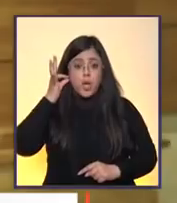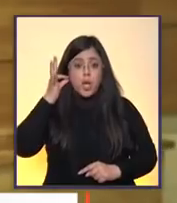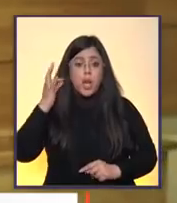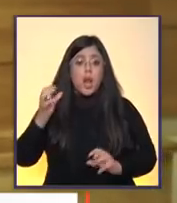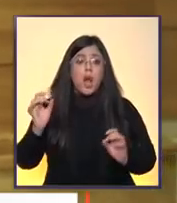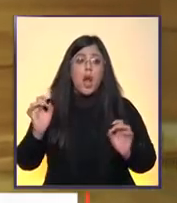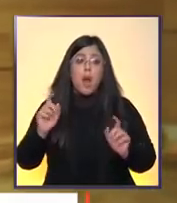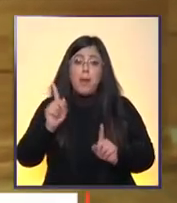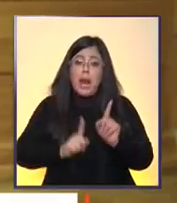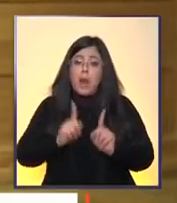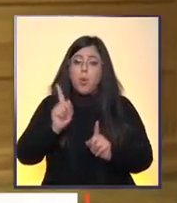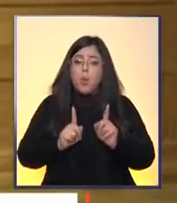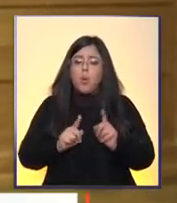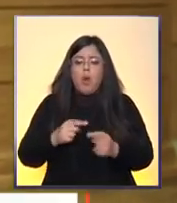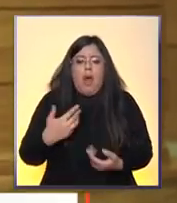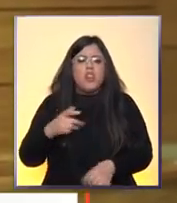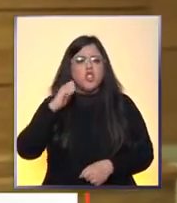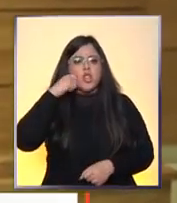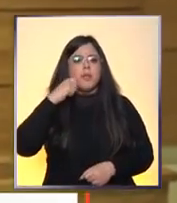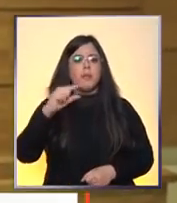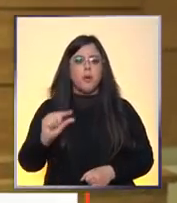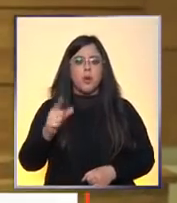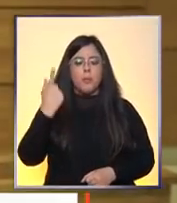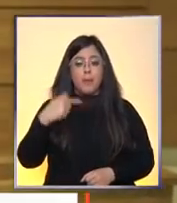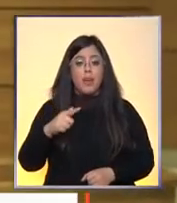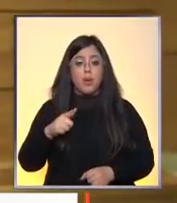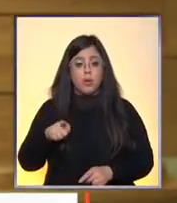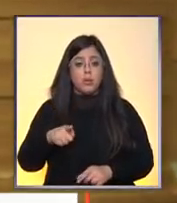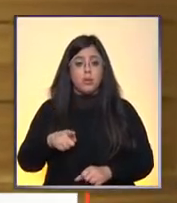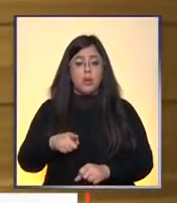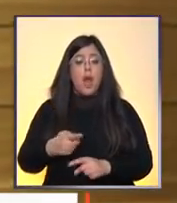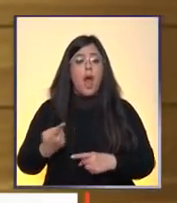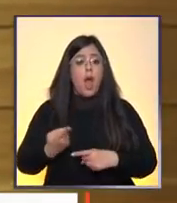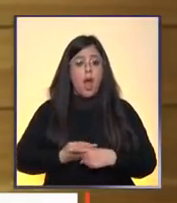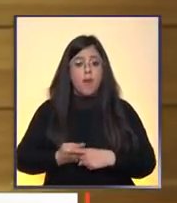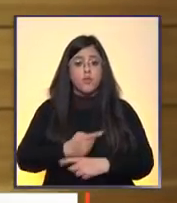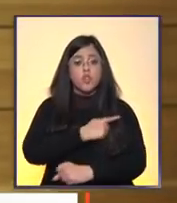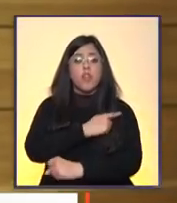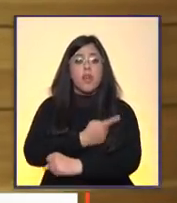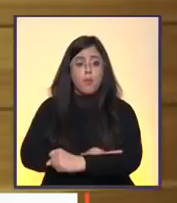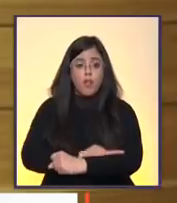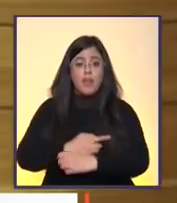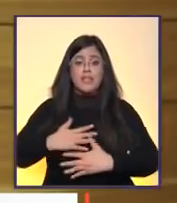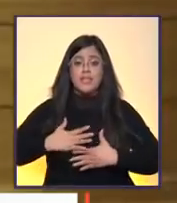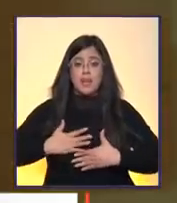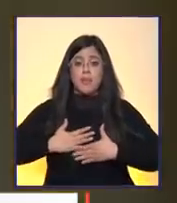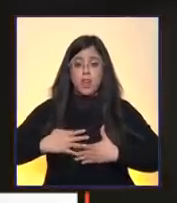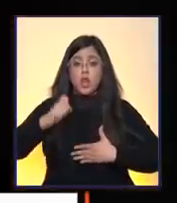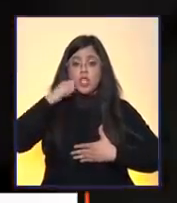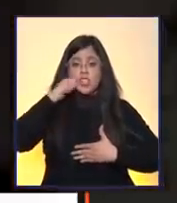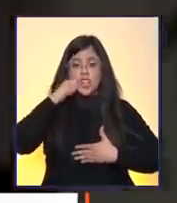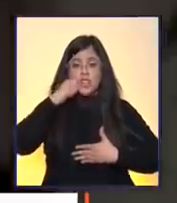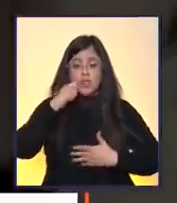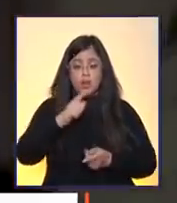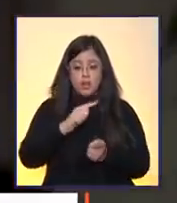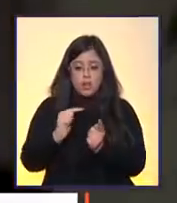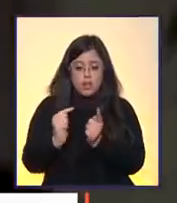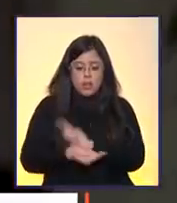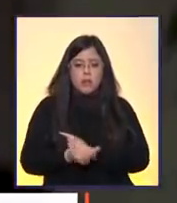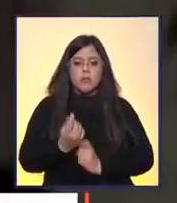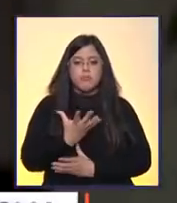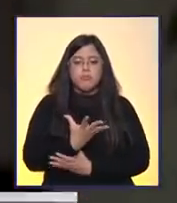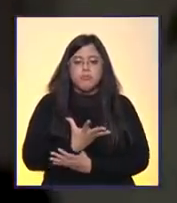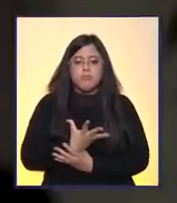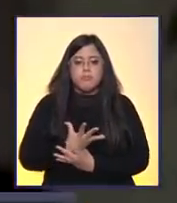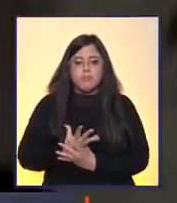ser insignificante, pero el abuso de poder y el miedo hasta hoy las angustia. Estábamos conversando